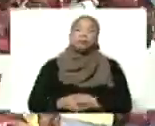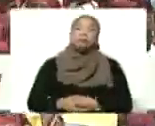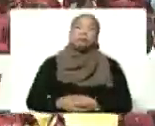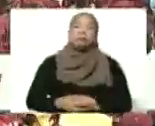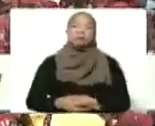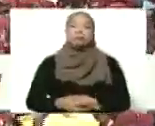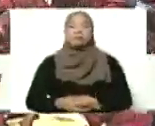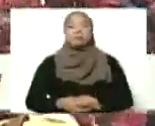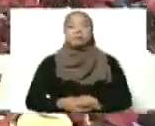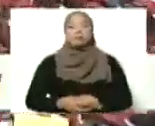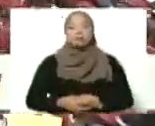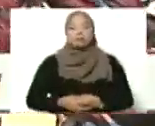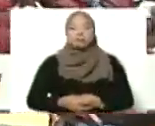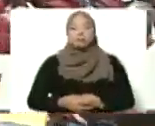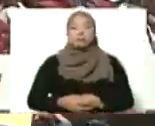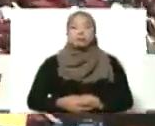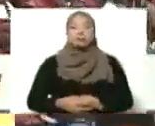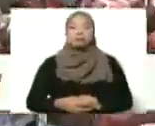Está bien, quedamos tabla.